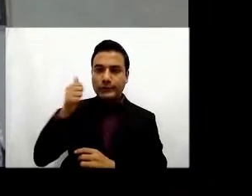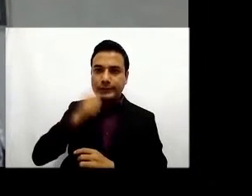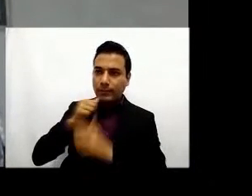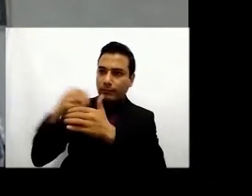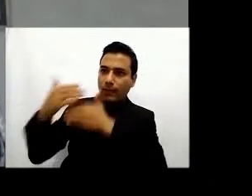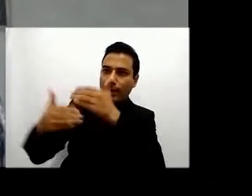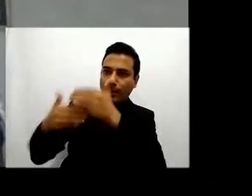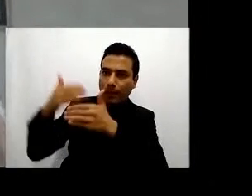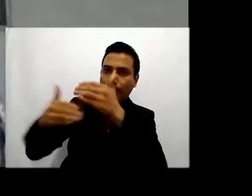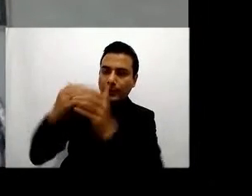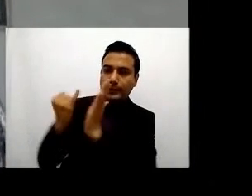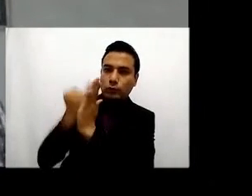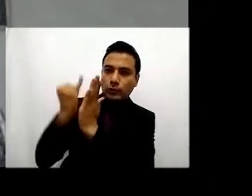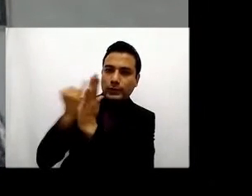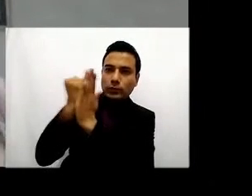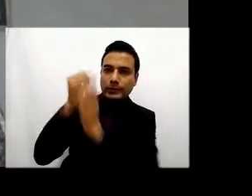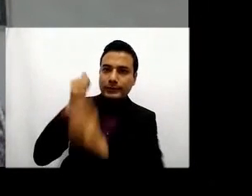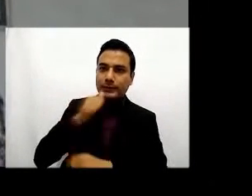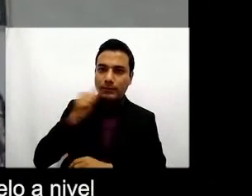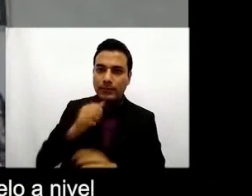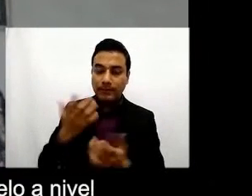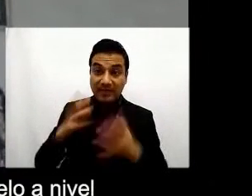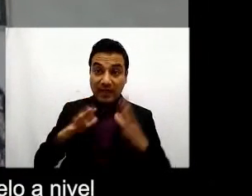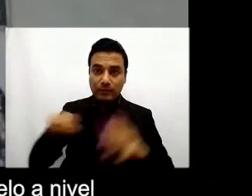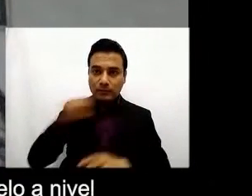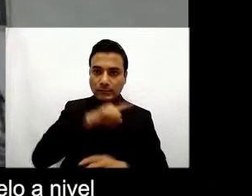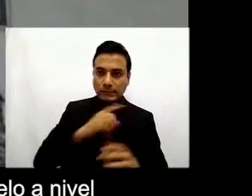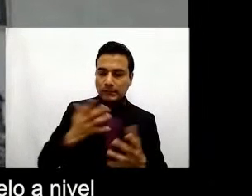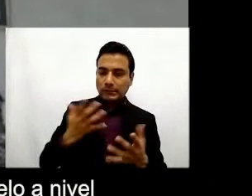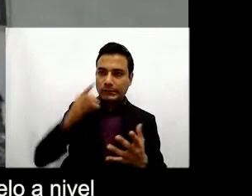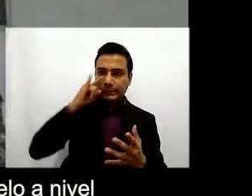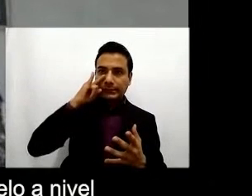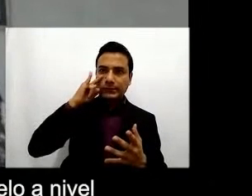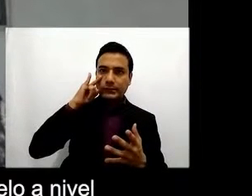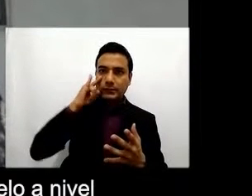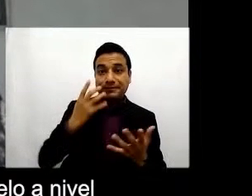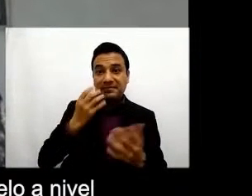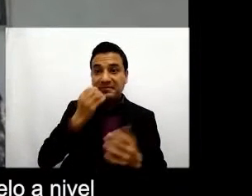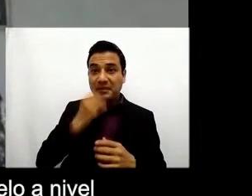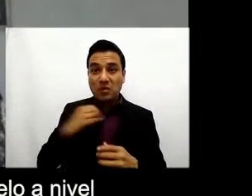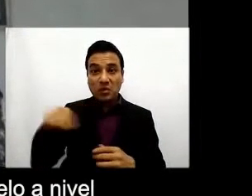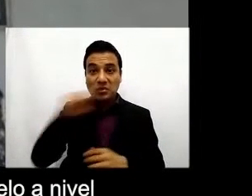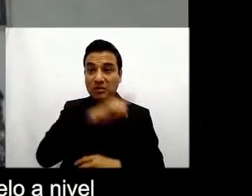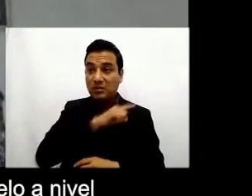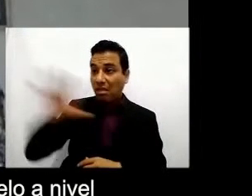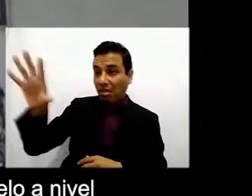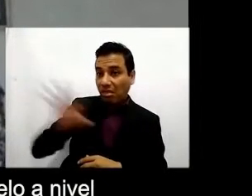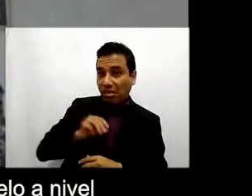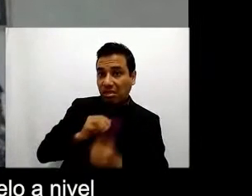bien haciendo lo mejor posible, pero aún no lográndolo, replicamos ese mismo modelo a nivel